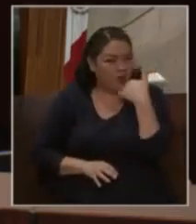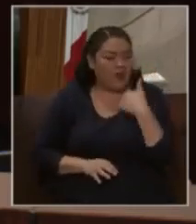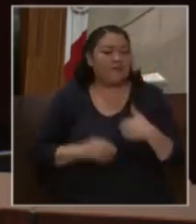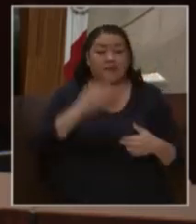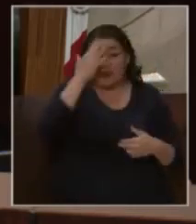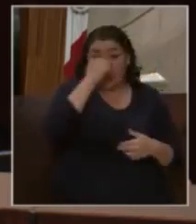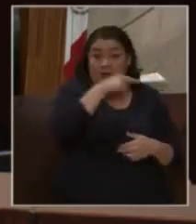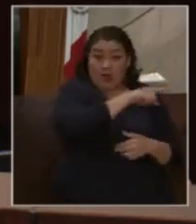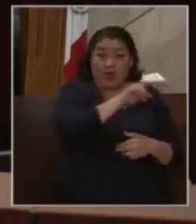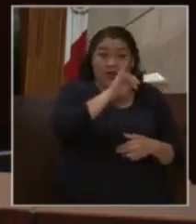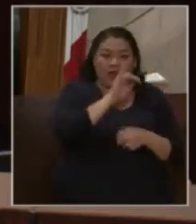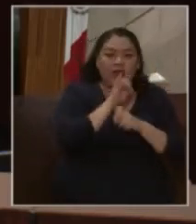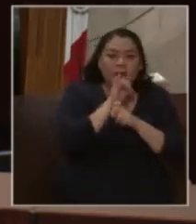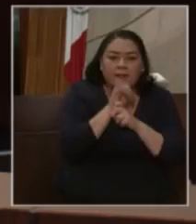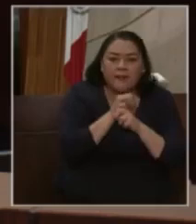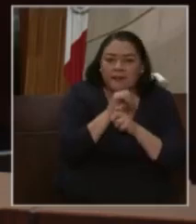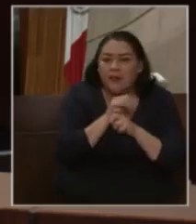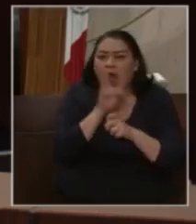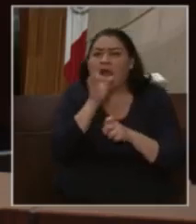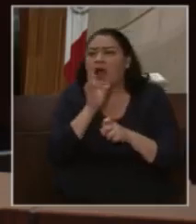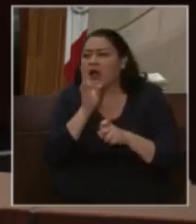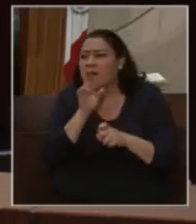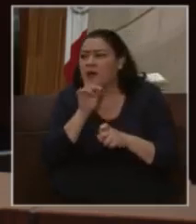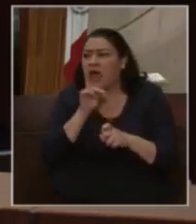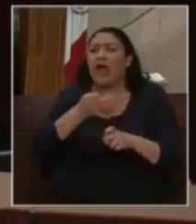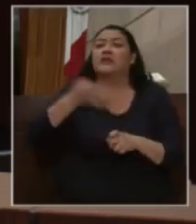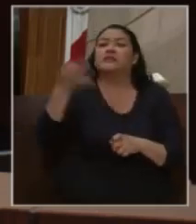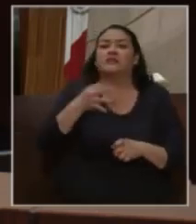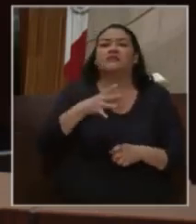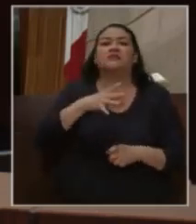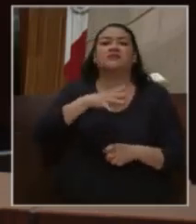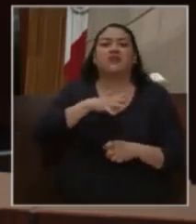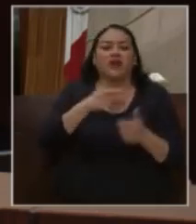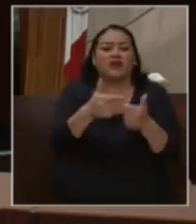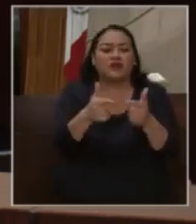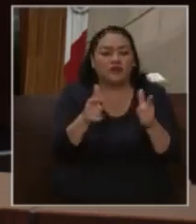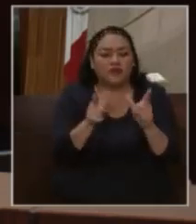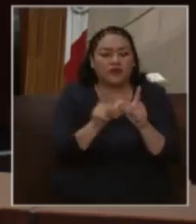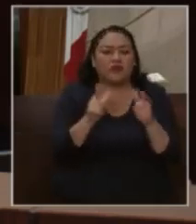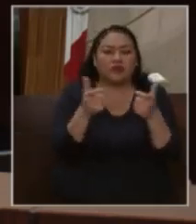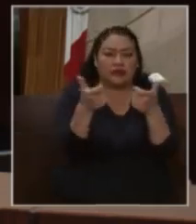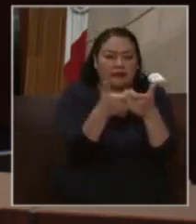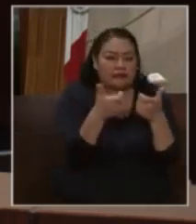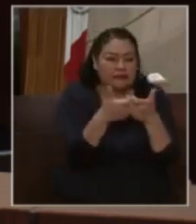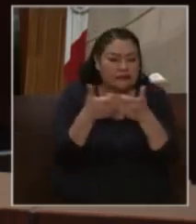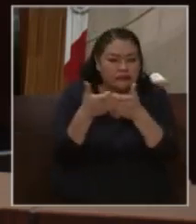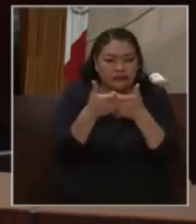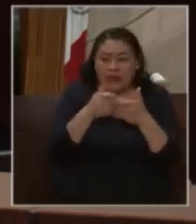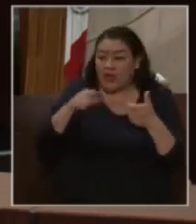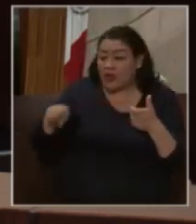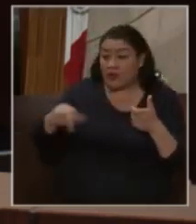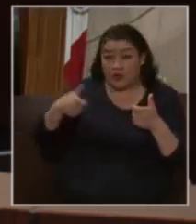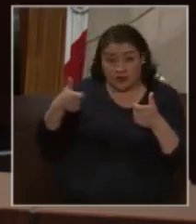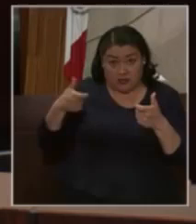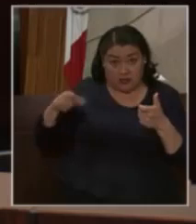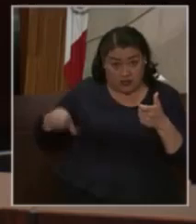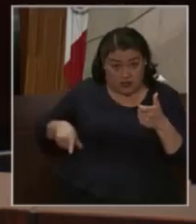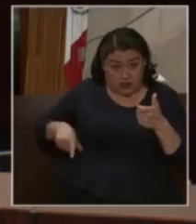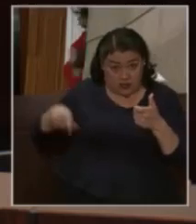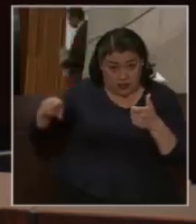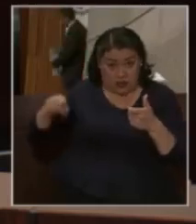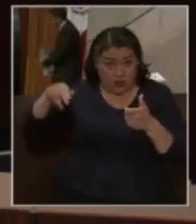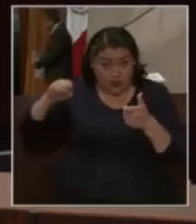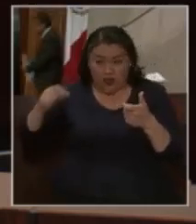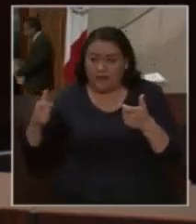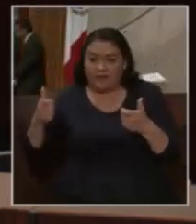concluyó que no hay prueba que permita establecer que en la conformación de dicho fideicomiso se utilizó financiamiento público de